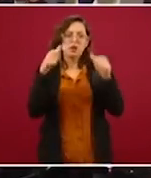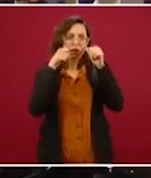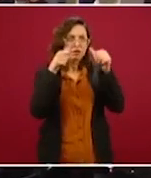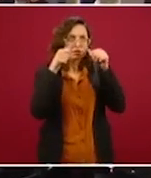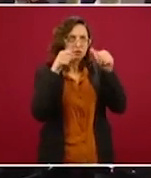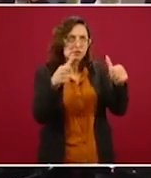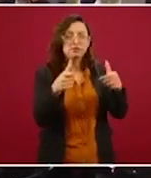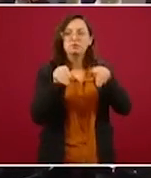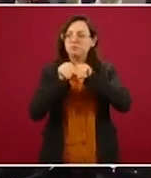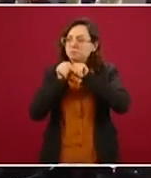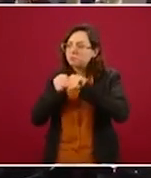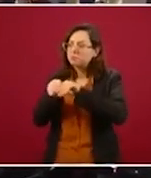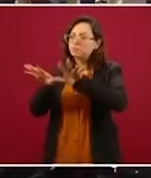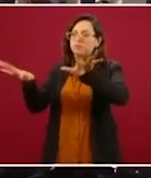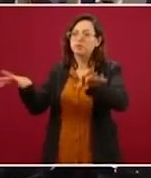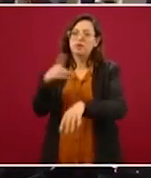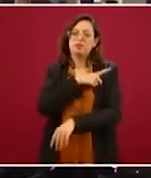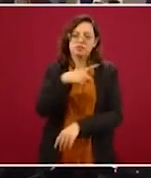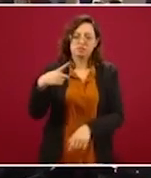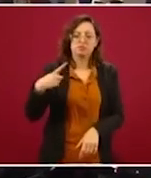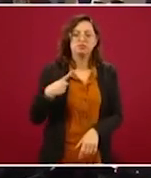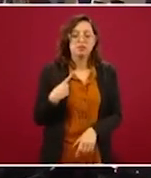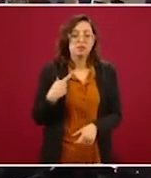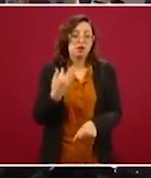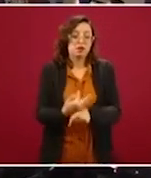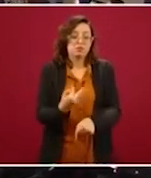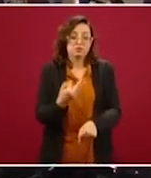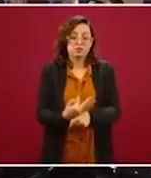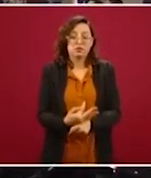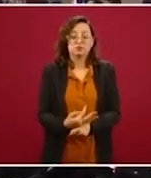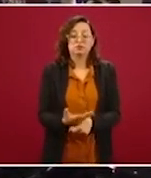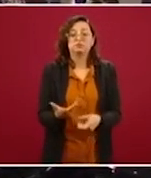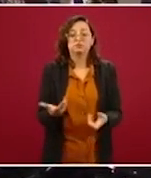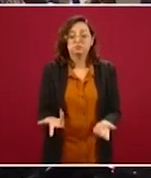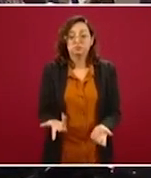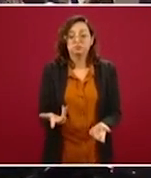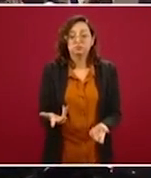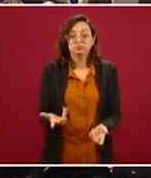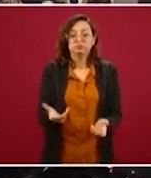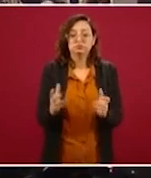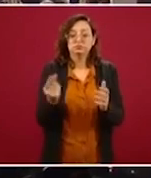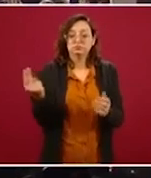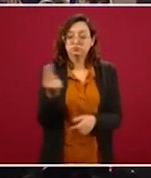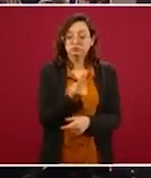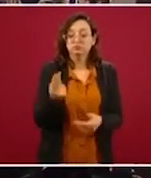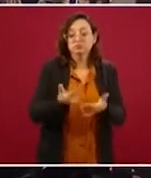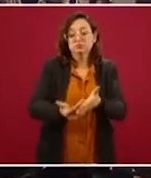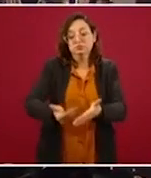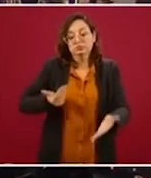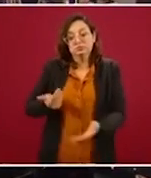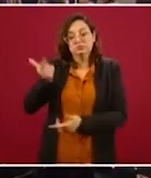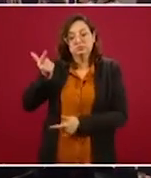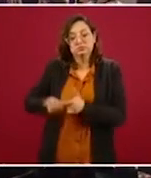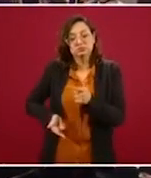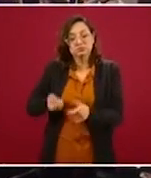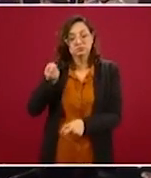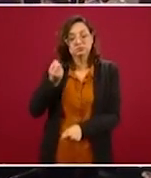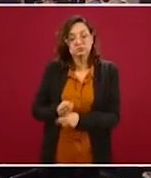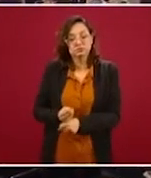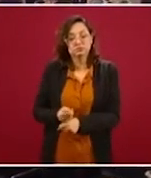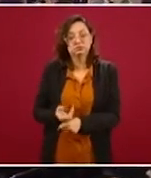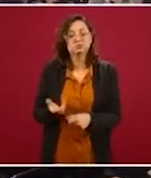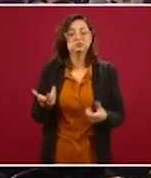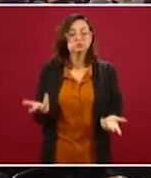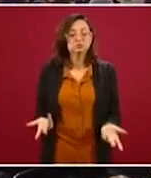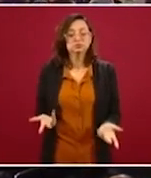difundan, porque estamos en la realidad, en una situación donde tenemos que prevenir que estos casos, y